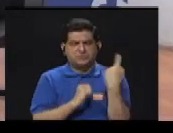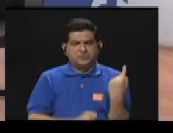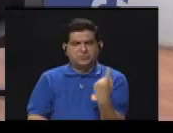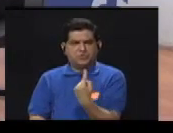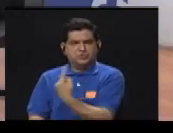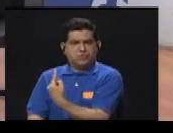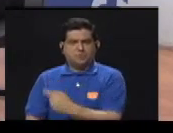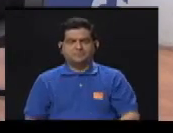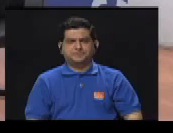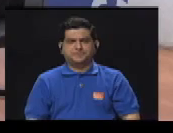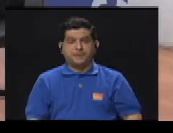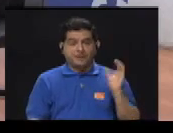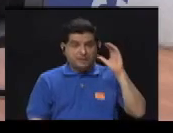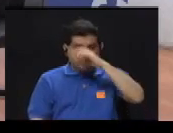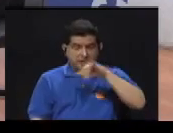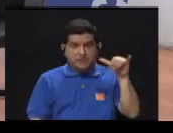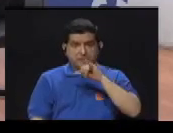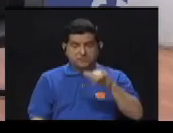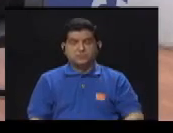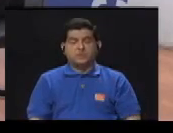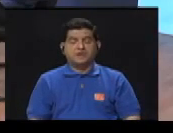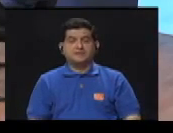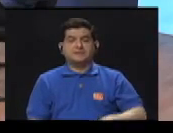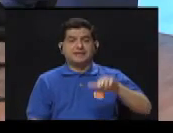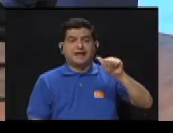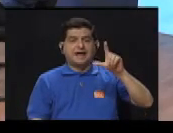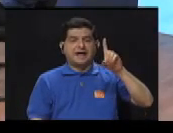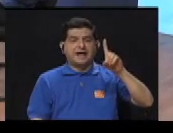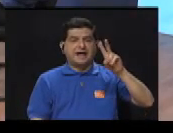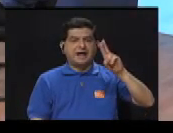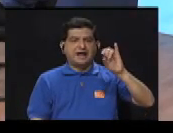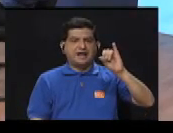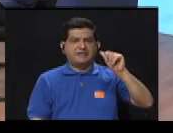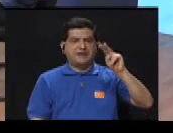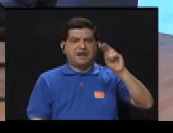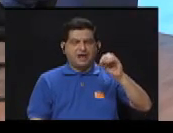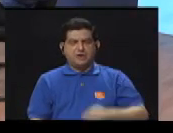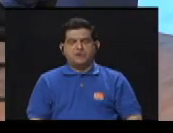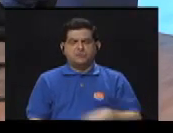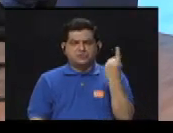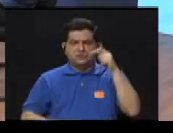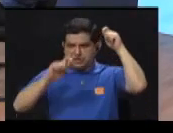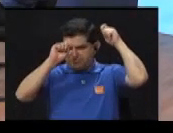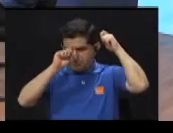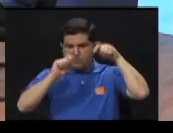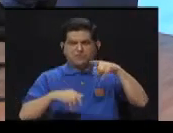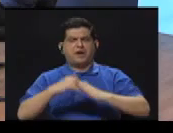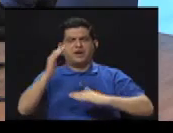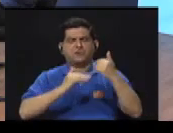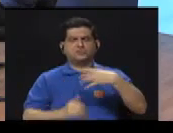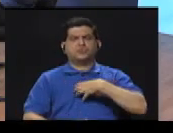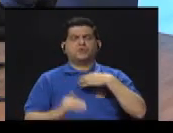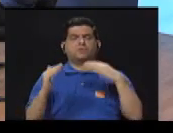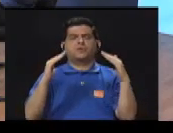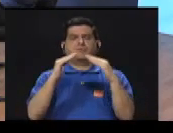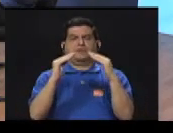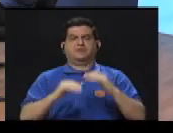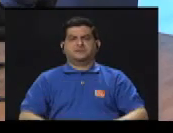vivían. Y en eso descubrimos también que Adriano, que es el que sale con gorra siempre, él estaba construyendo su casa